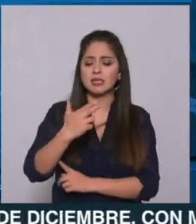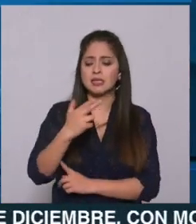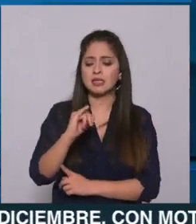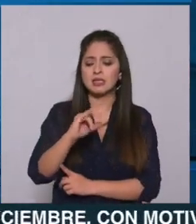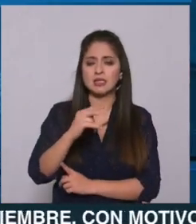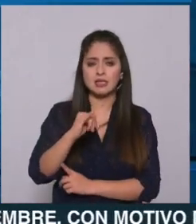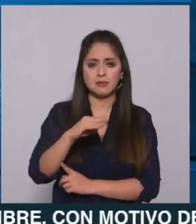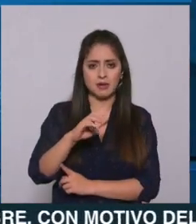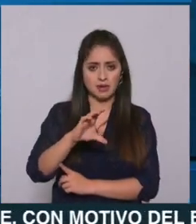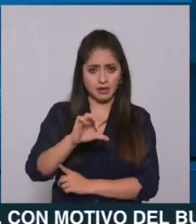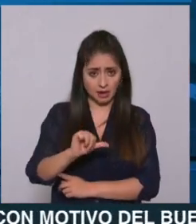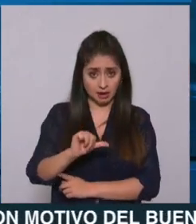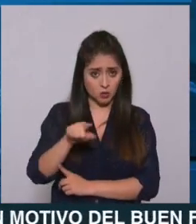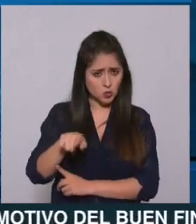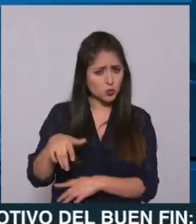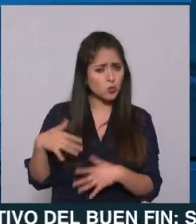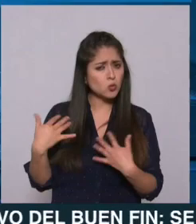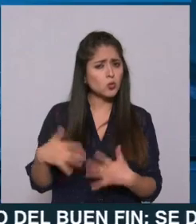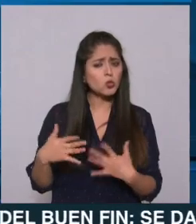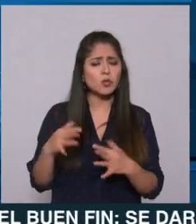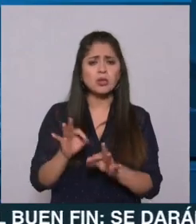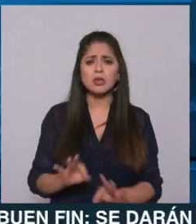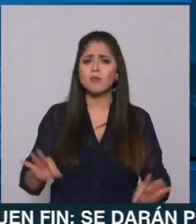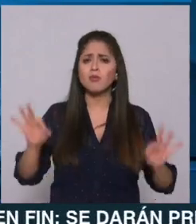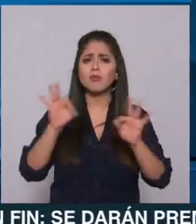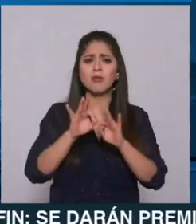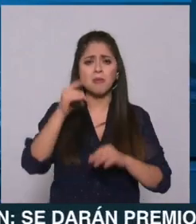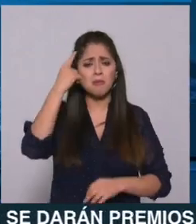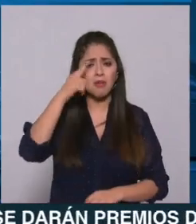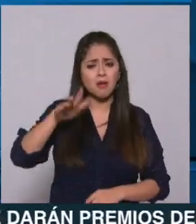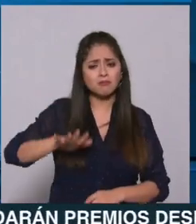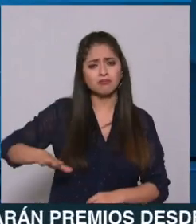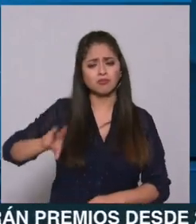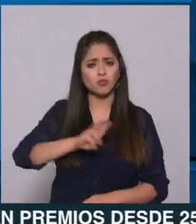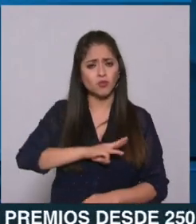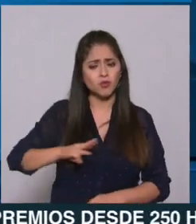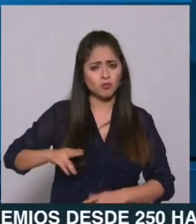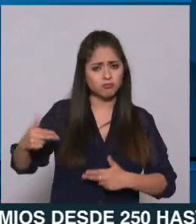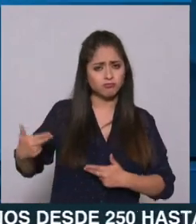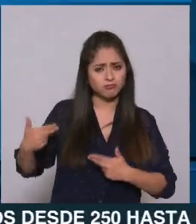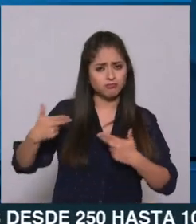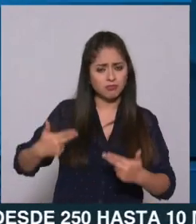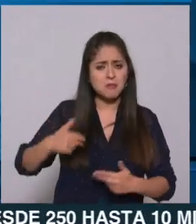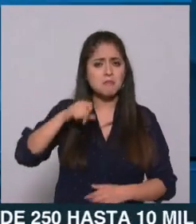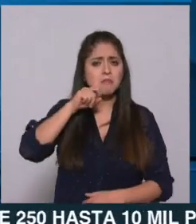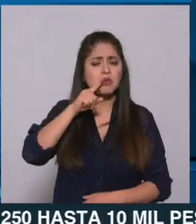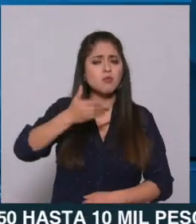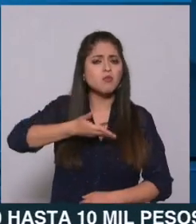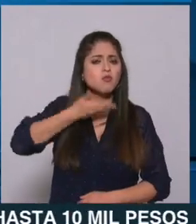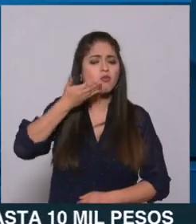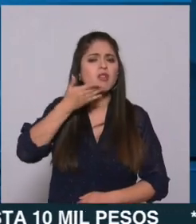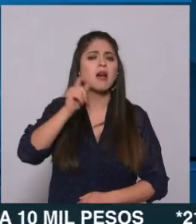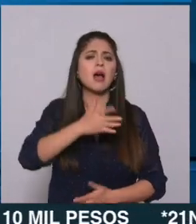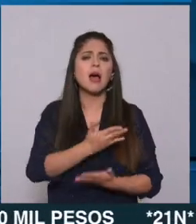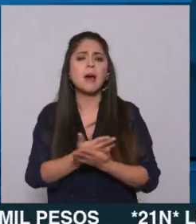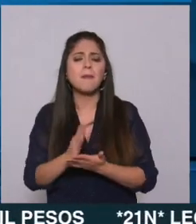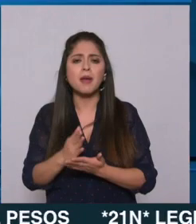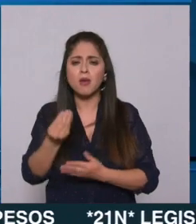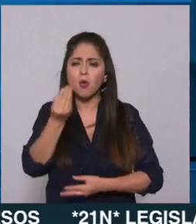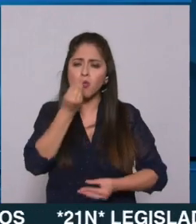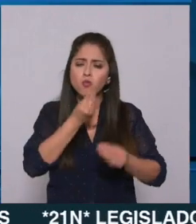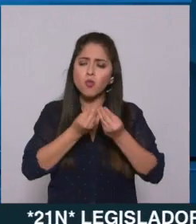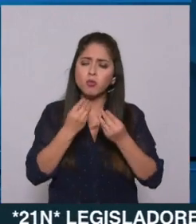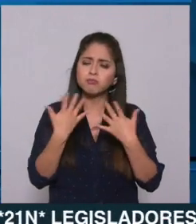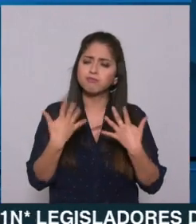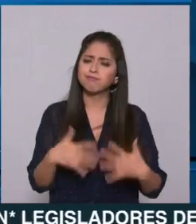bueno, es un legado histórico para nuestro municipio y que también pueden ser parte de las tradiciones que ellos ofrecen, una gastronomía única, hecha